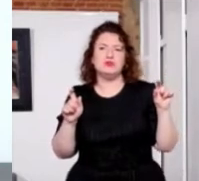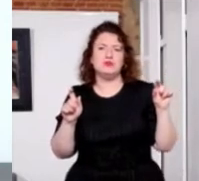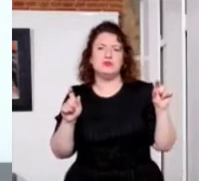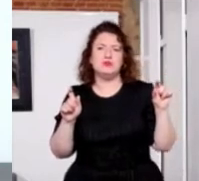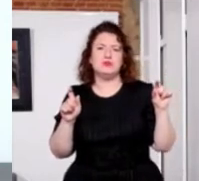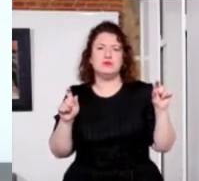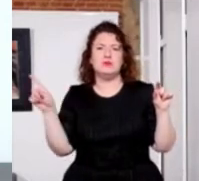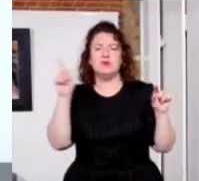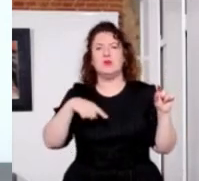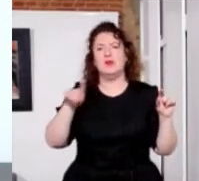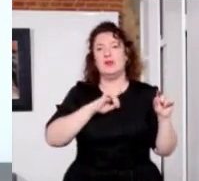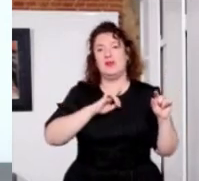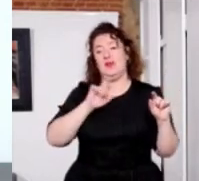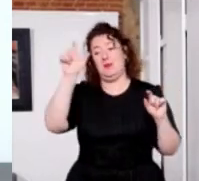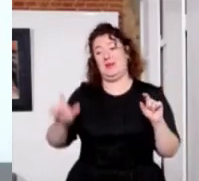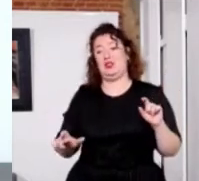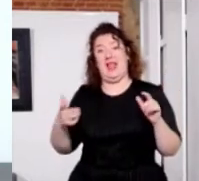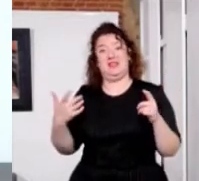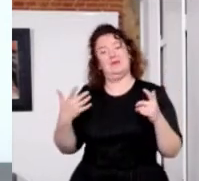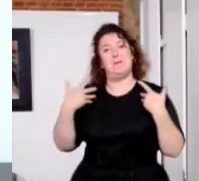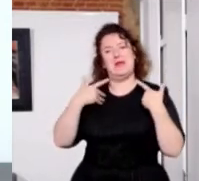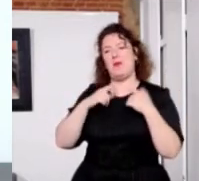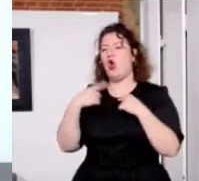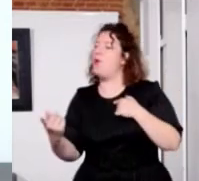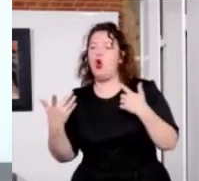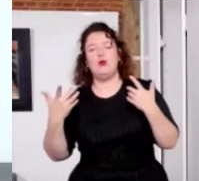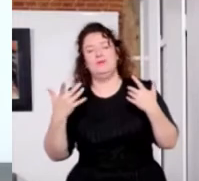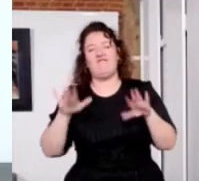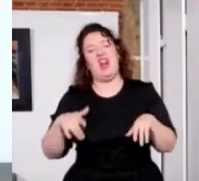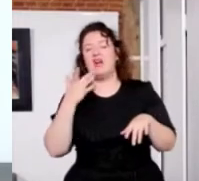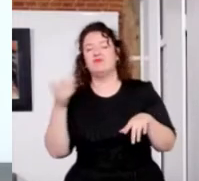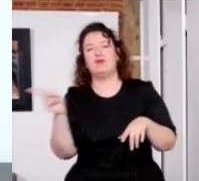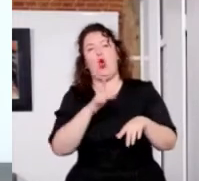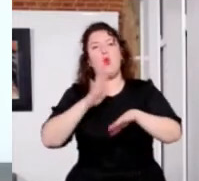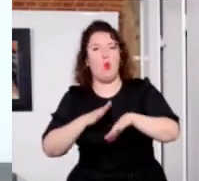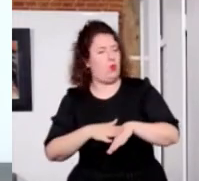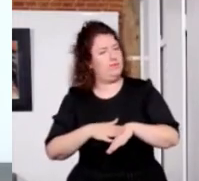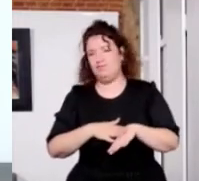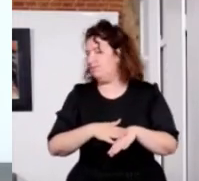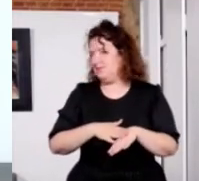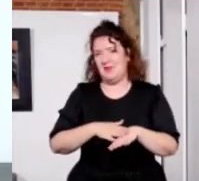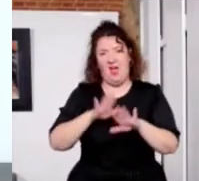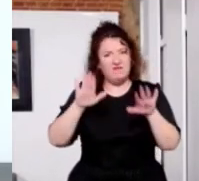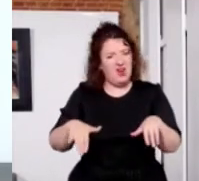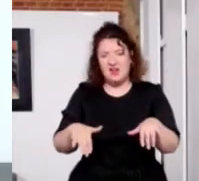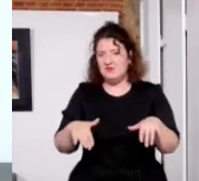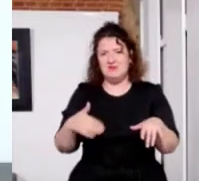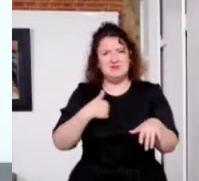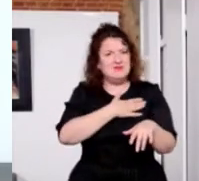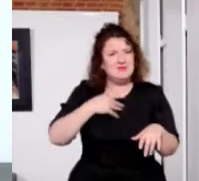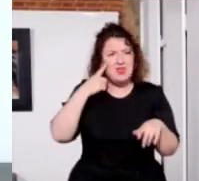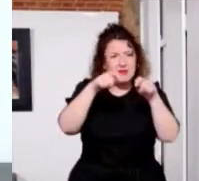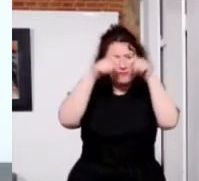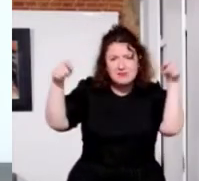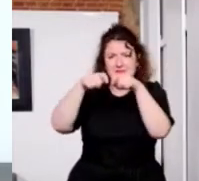haciendo victimarios a los que son víctimas. Para que, en definitiva, la sociedad sea una sociedad